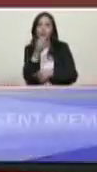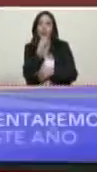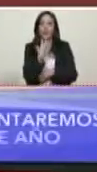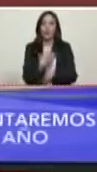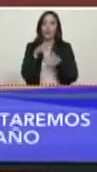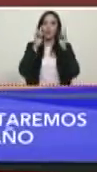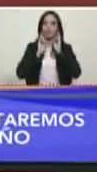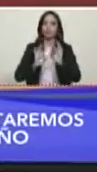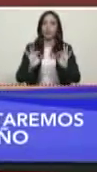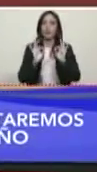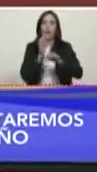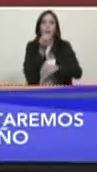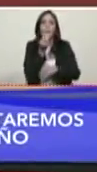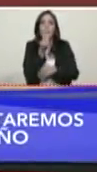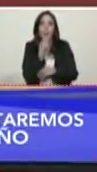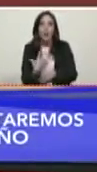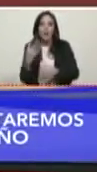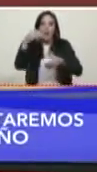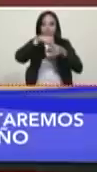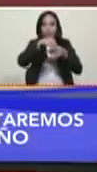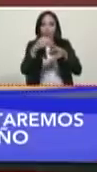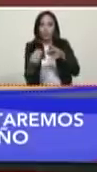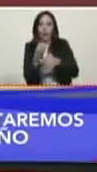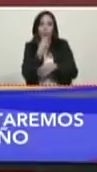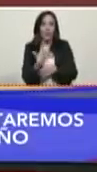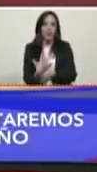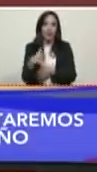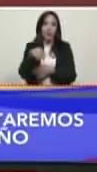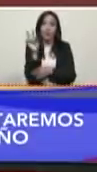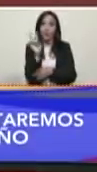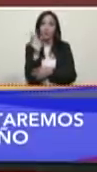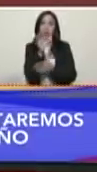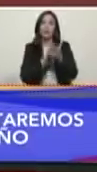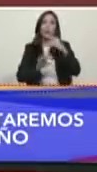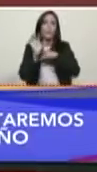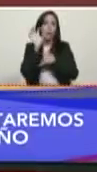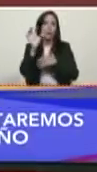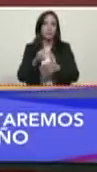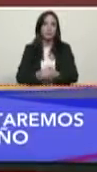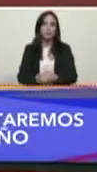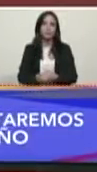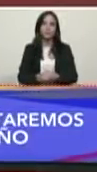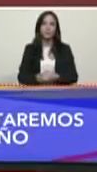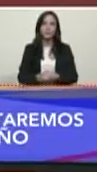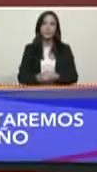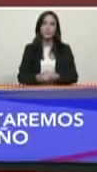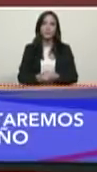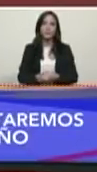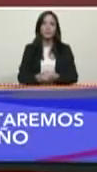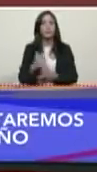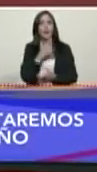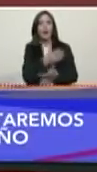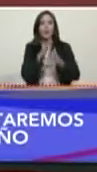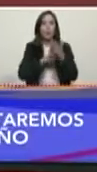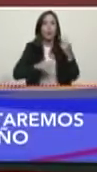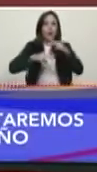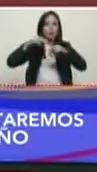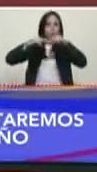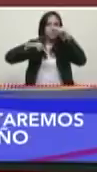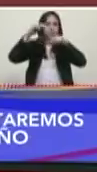bella por dentro y bella por fuera como dice bella en la infraestructura